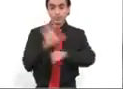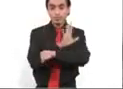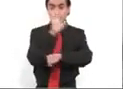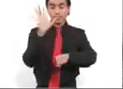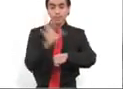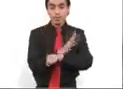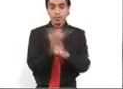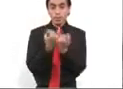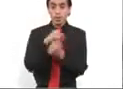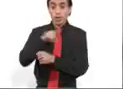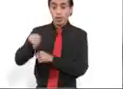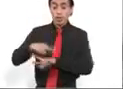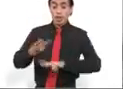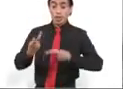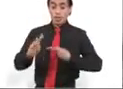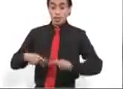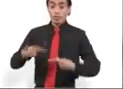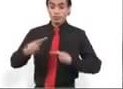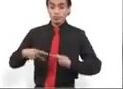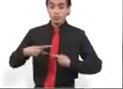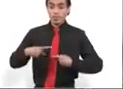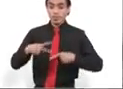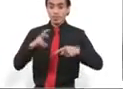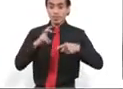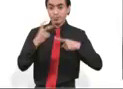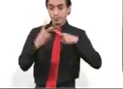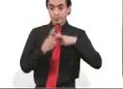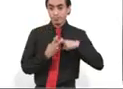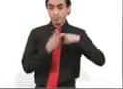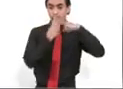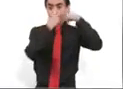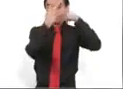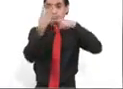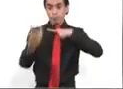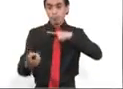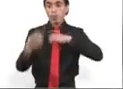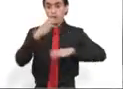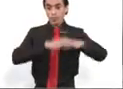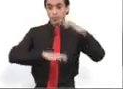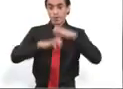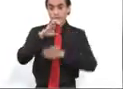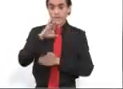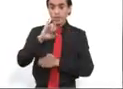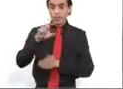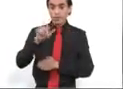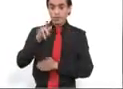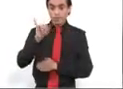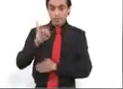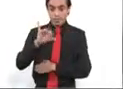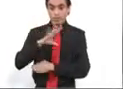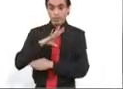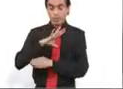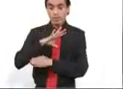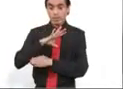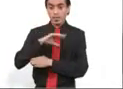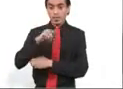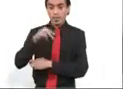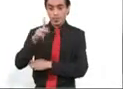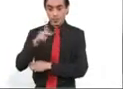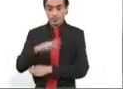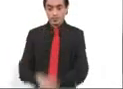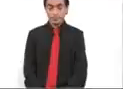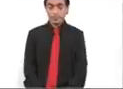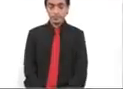a los operadores ahora del trolebús elevado con la empresa Ixtapali y GMT. Muy